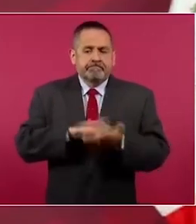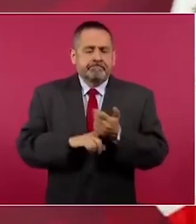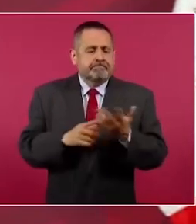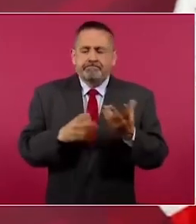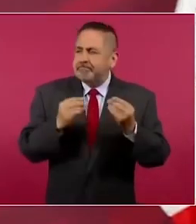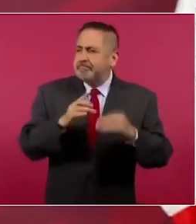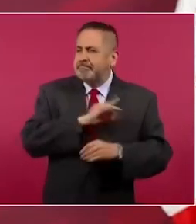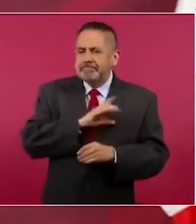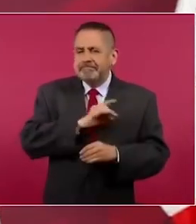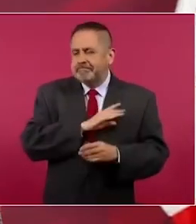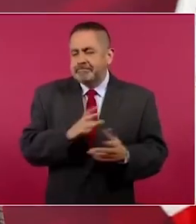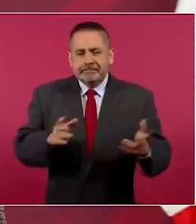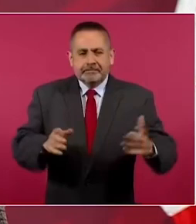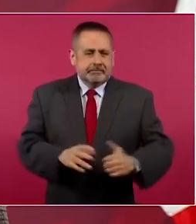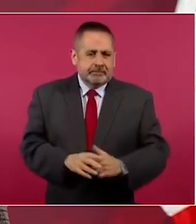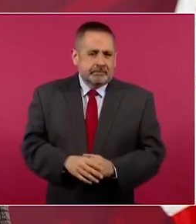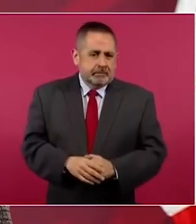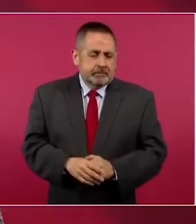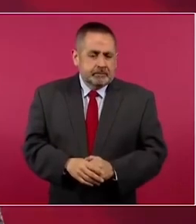mucho miedo,